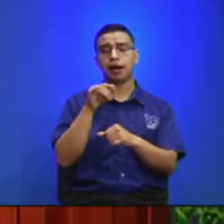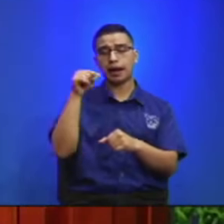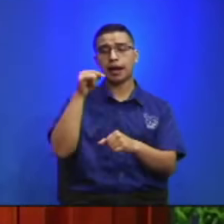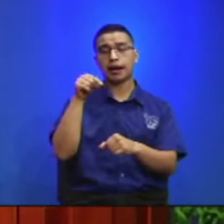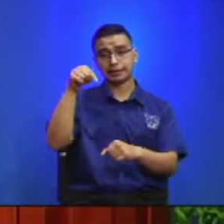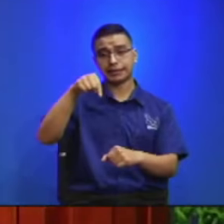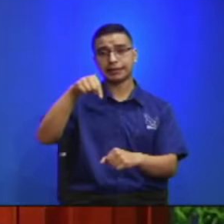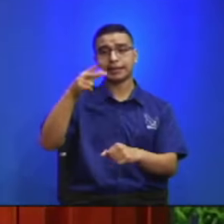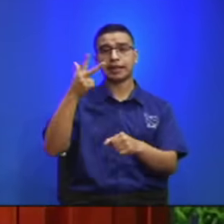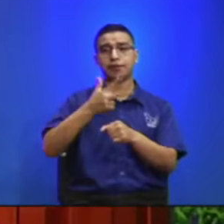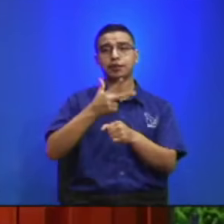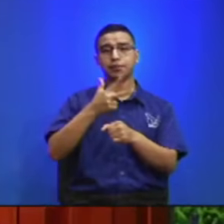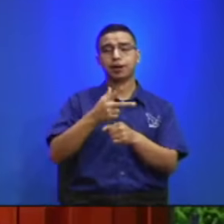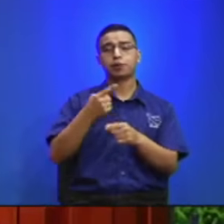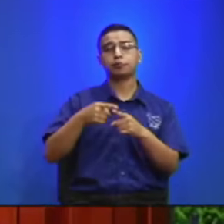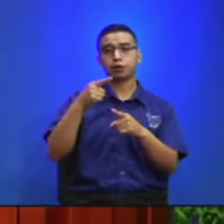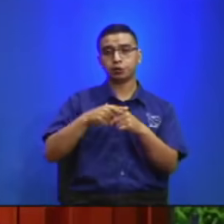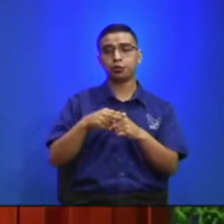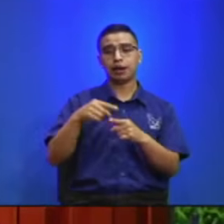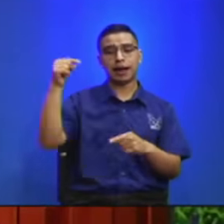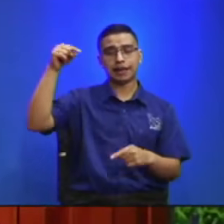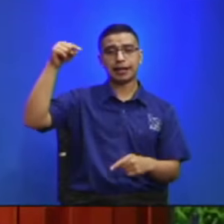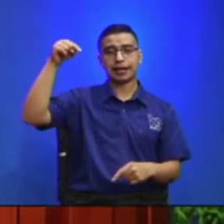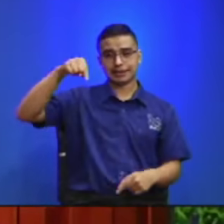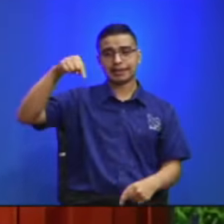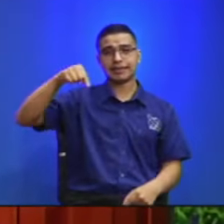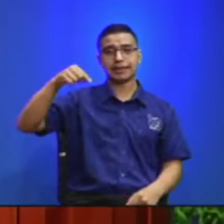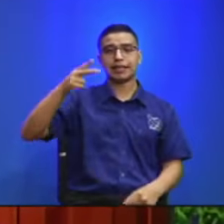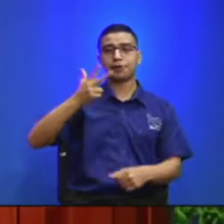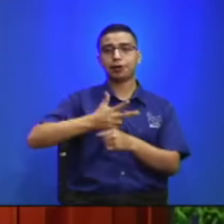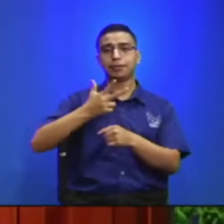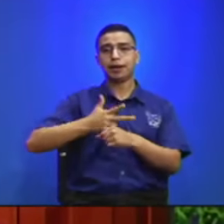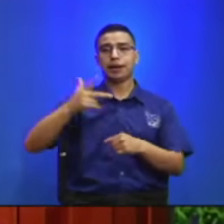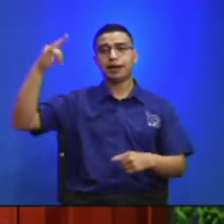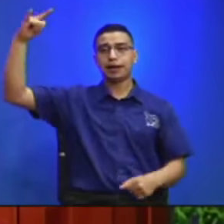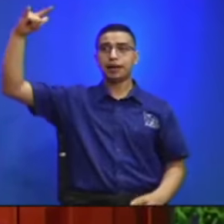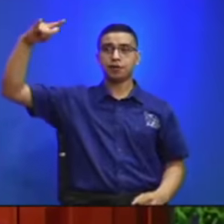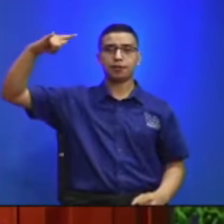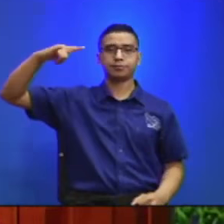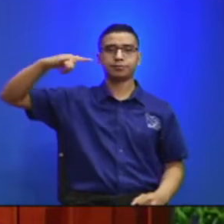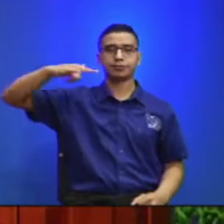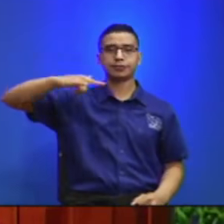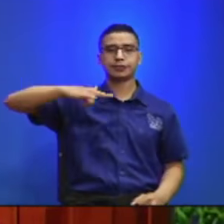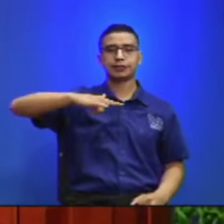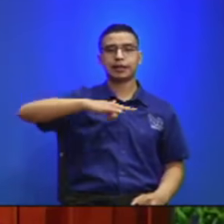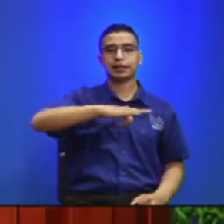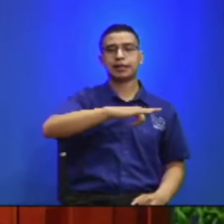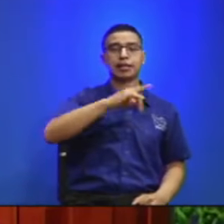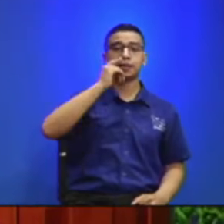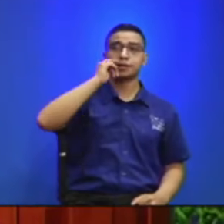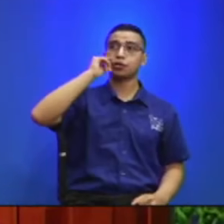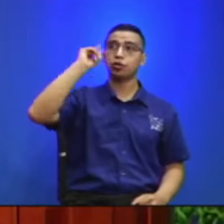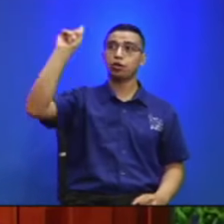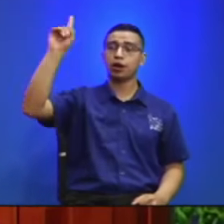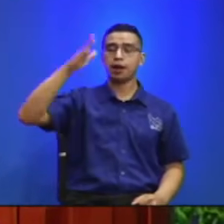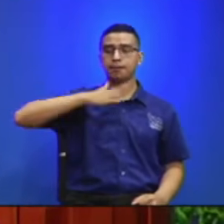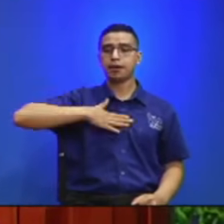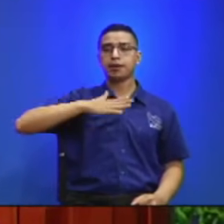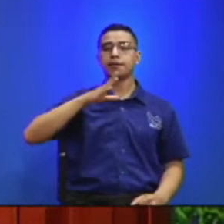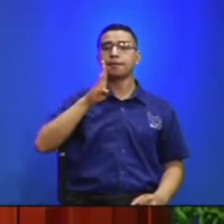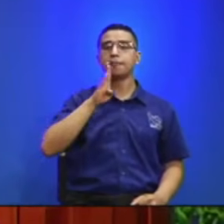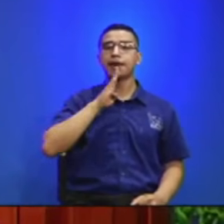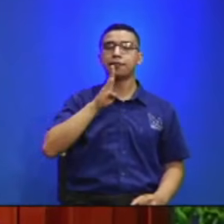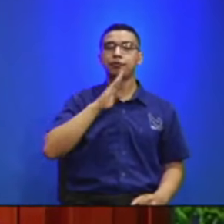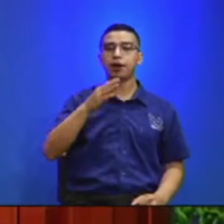aterrizando el avión ya se enfilan ya para aterrizar el señor me habló y me